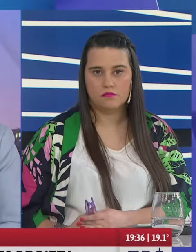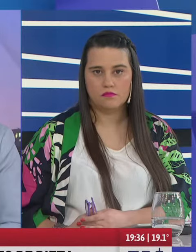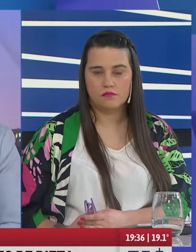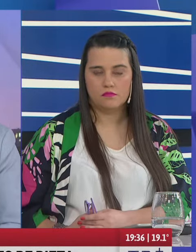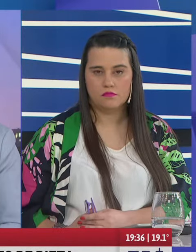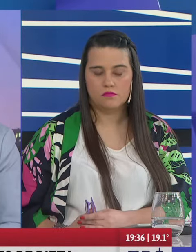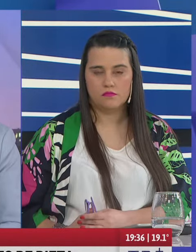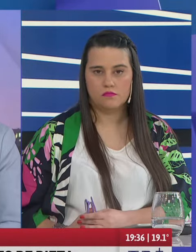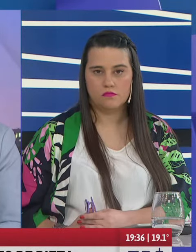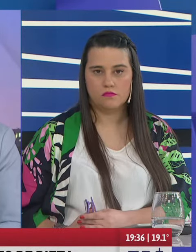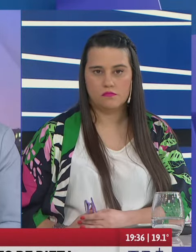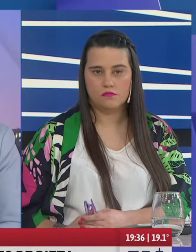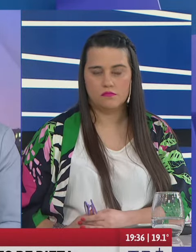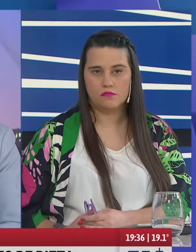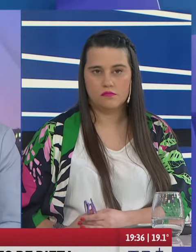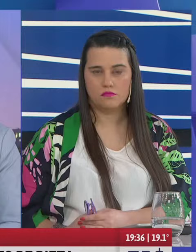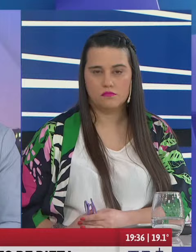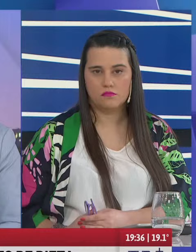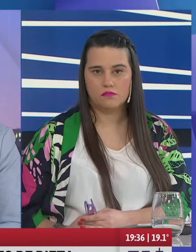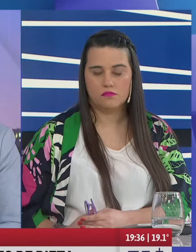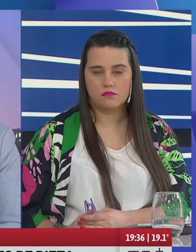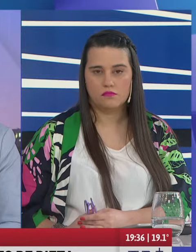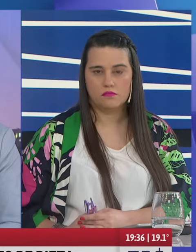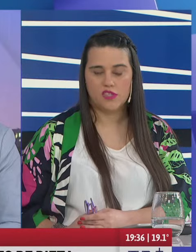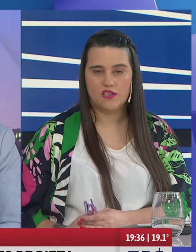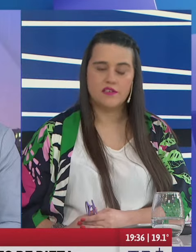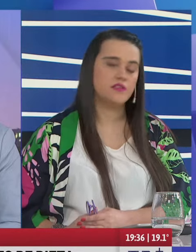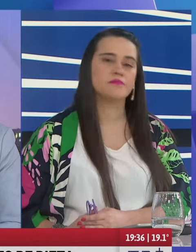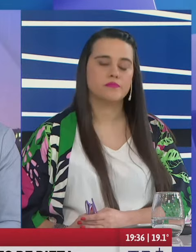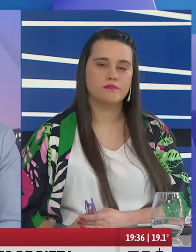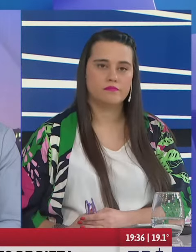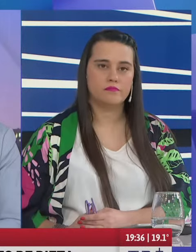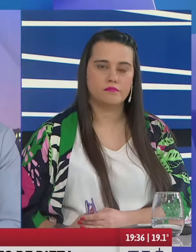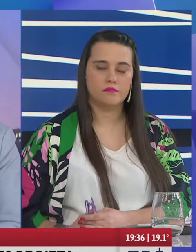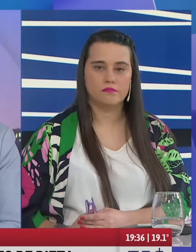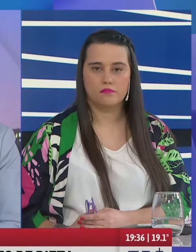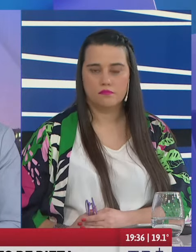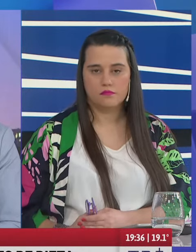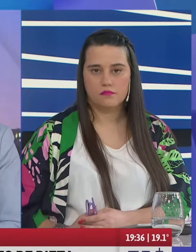con razón, e indignada además por esto, ¿no? Por lo que estamos contando.